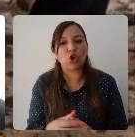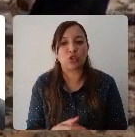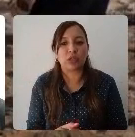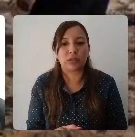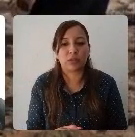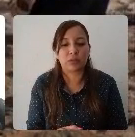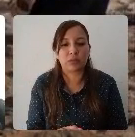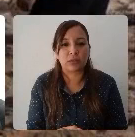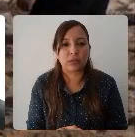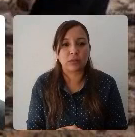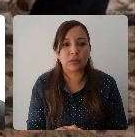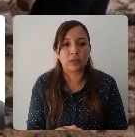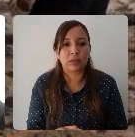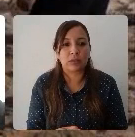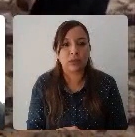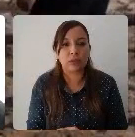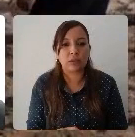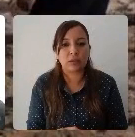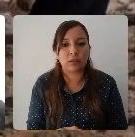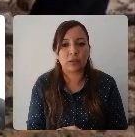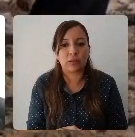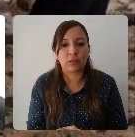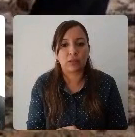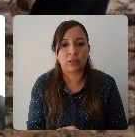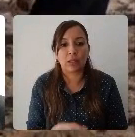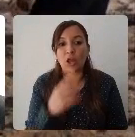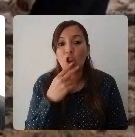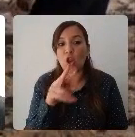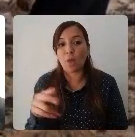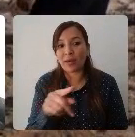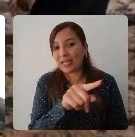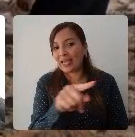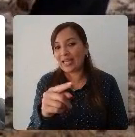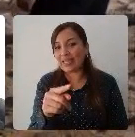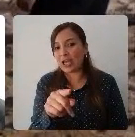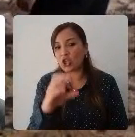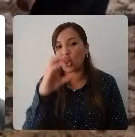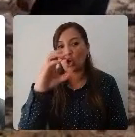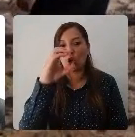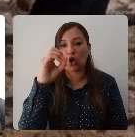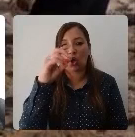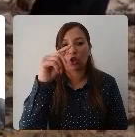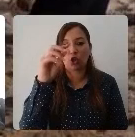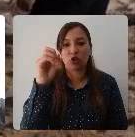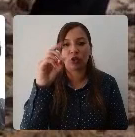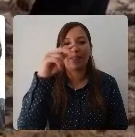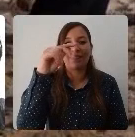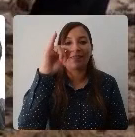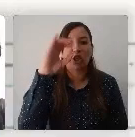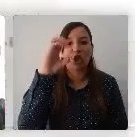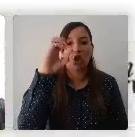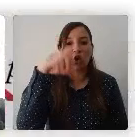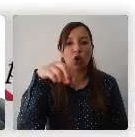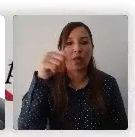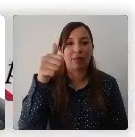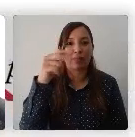la península de Capachica, especialmente los territorios de Yachón, de Cotos y de Ticonata. Son emprendimientos, pues,